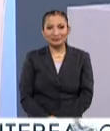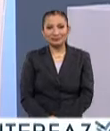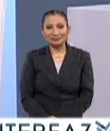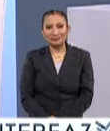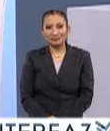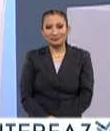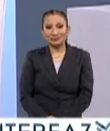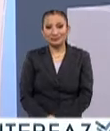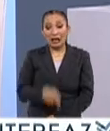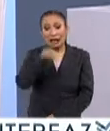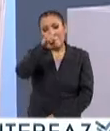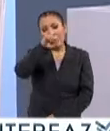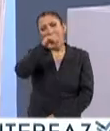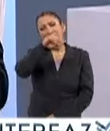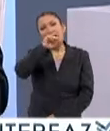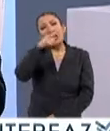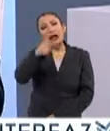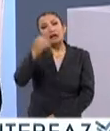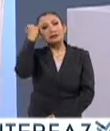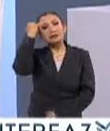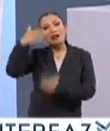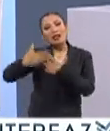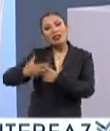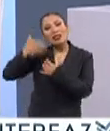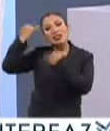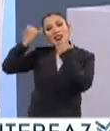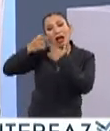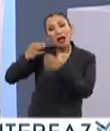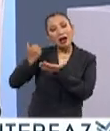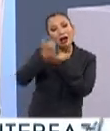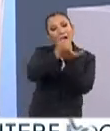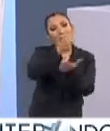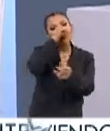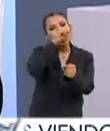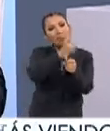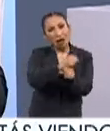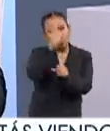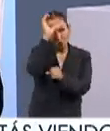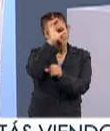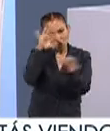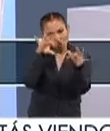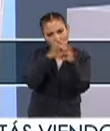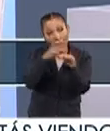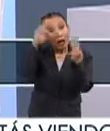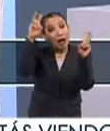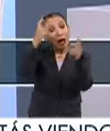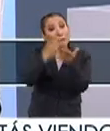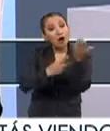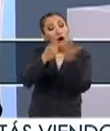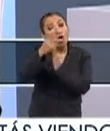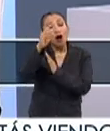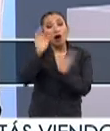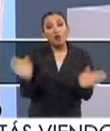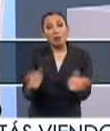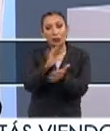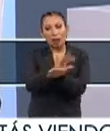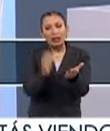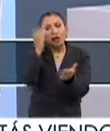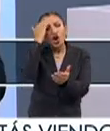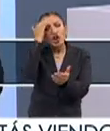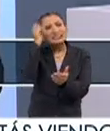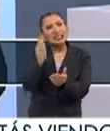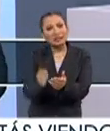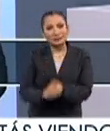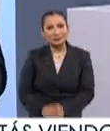Y La Nana, fábrica de creación e innovación, colabora con la Secretaría de Cultura en el programa Fomento a la Lectura. Vamos a